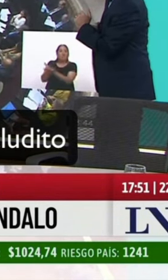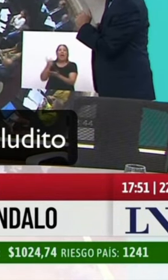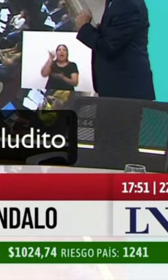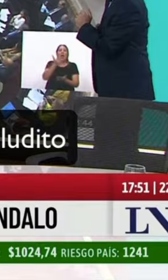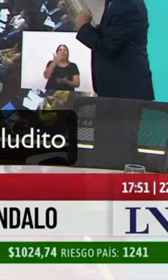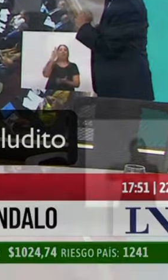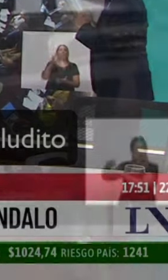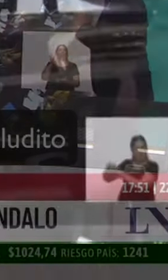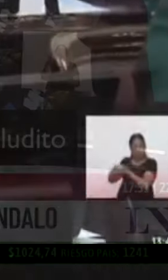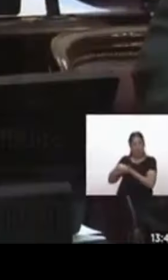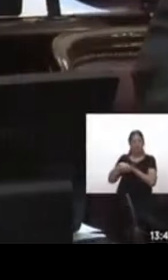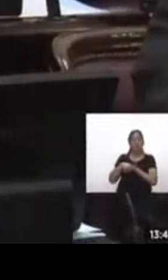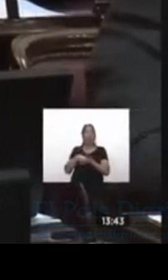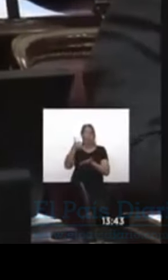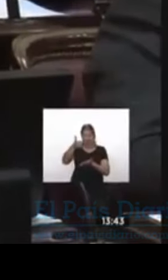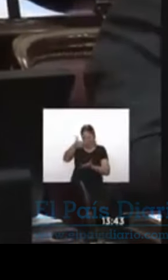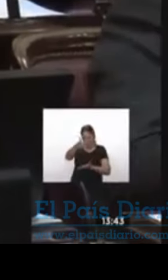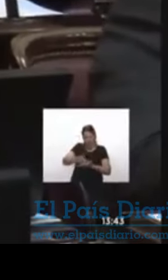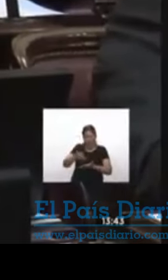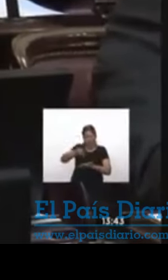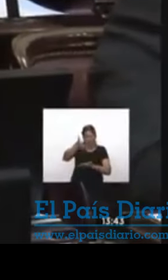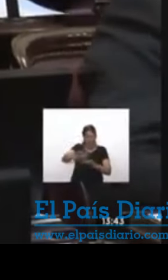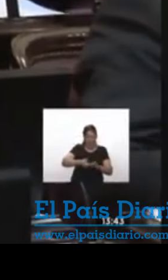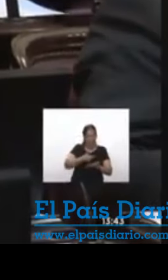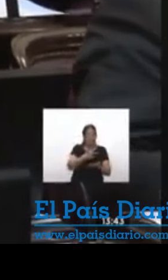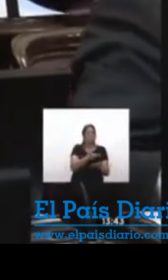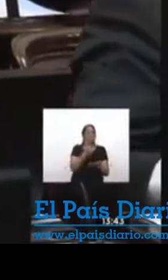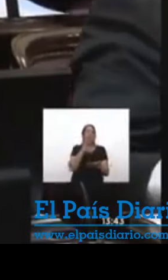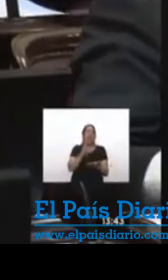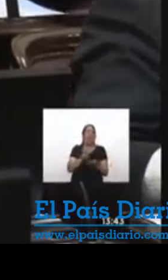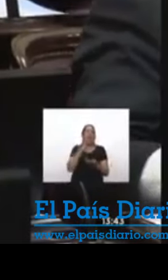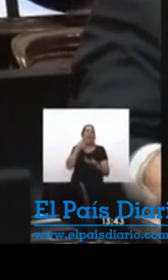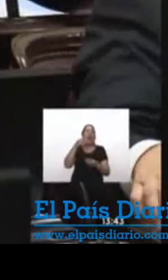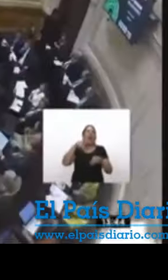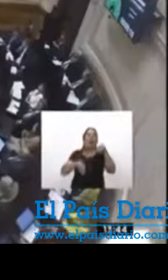Un saludito. De cada uno para que sea puesto en consideración.